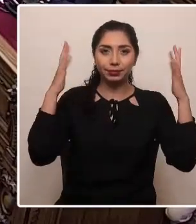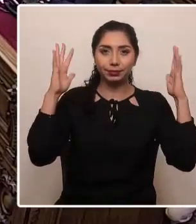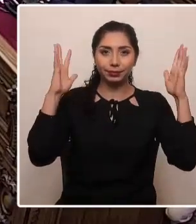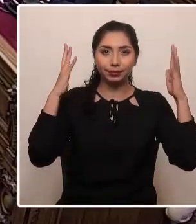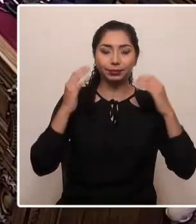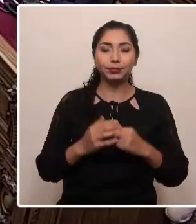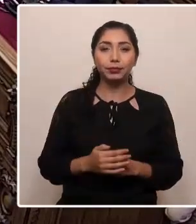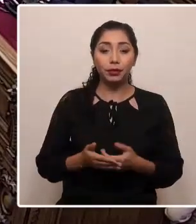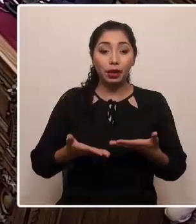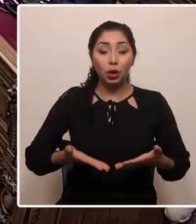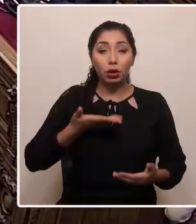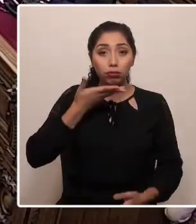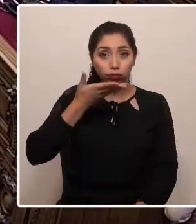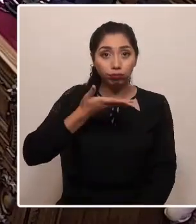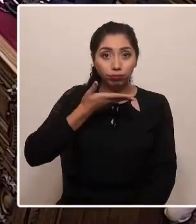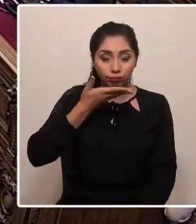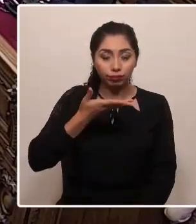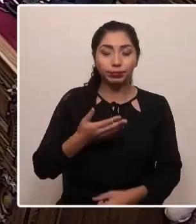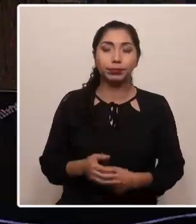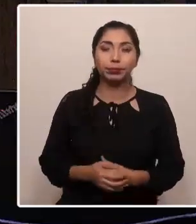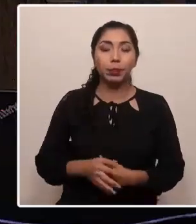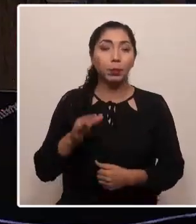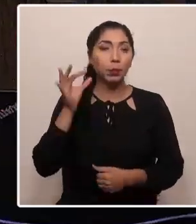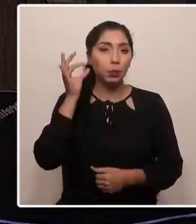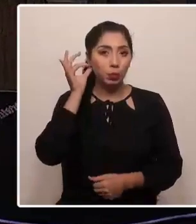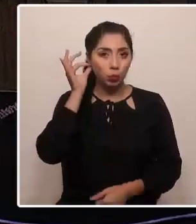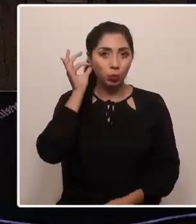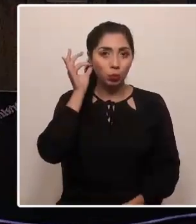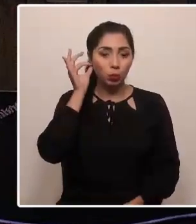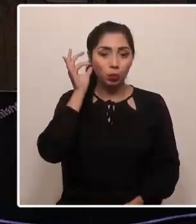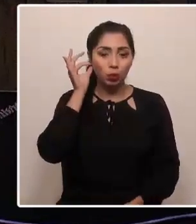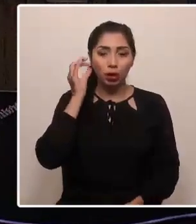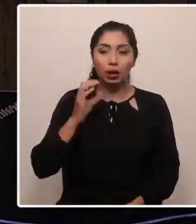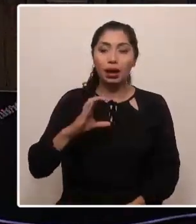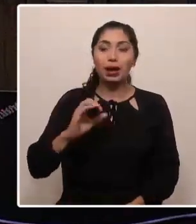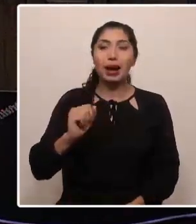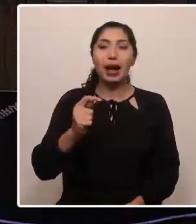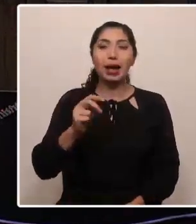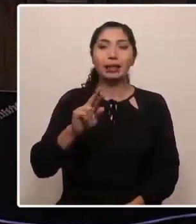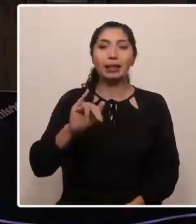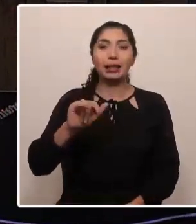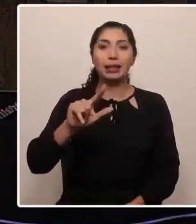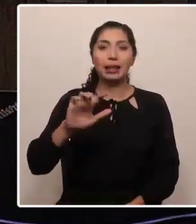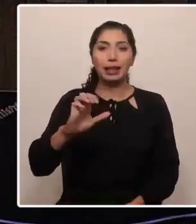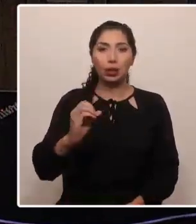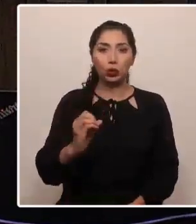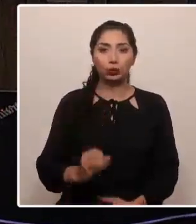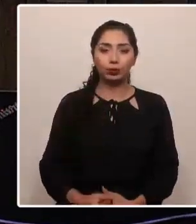Tiene la palabra la convencional Rosa Catrileo.